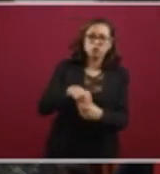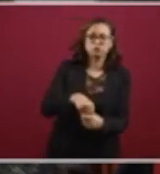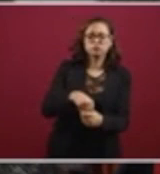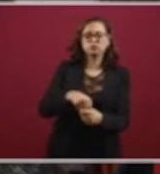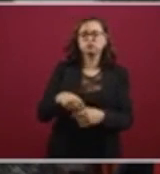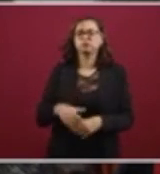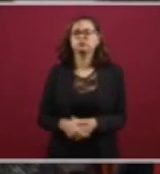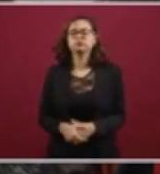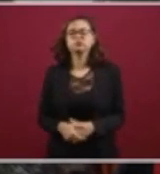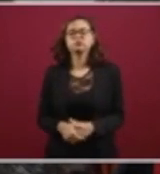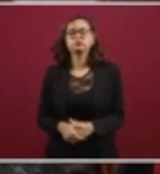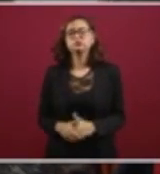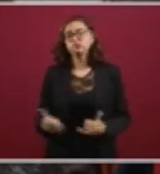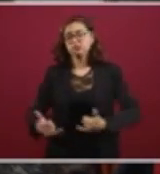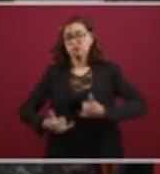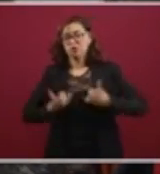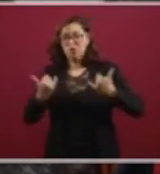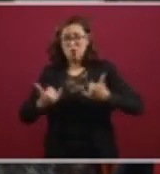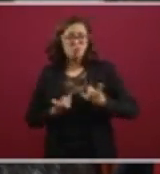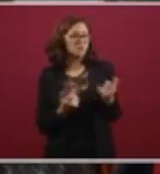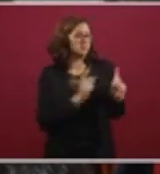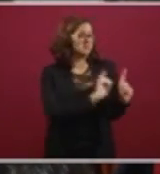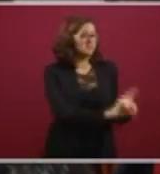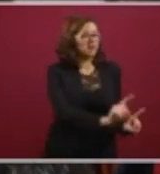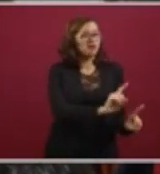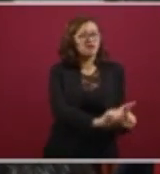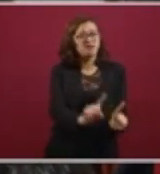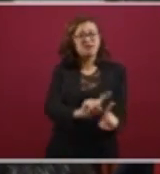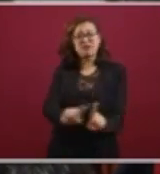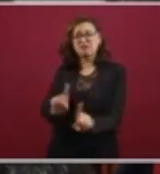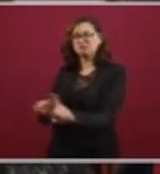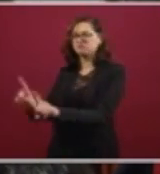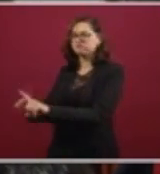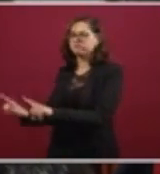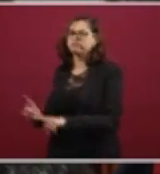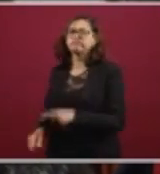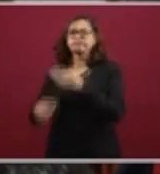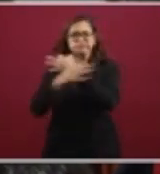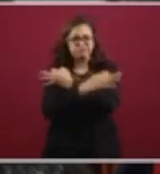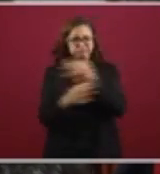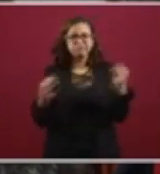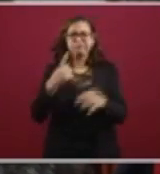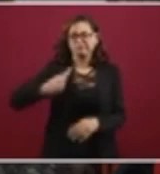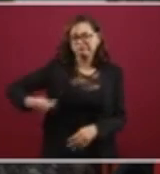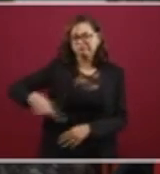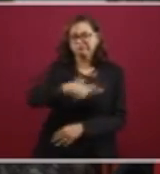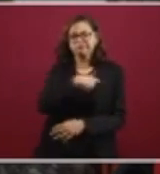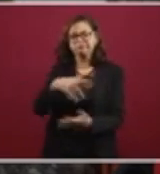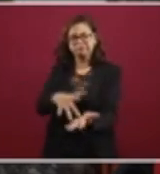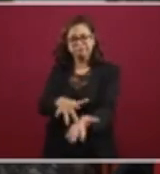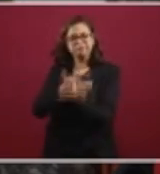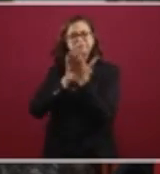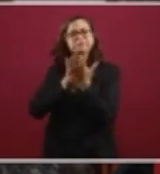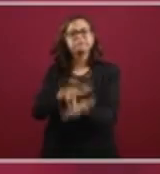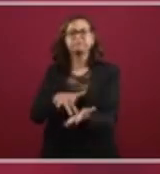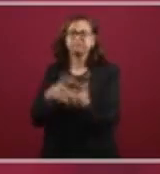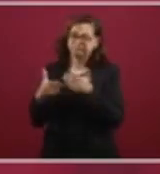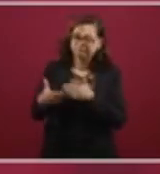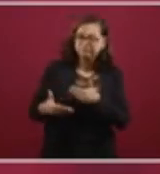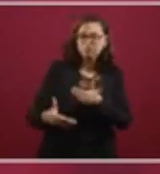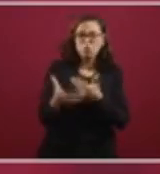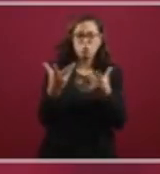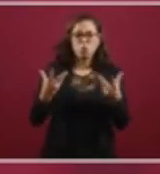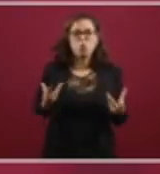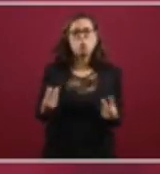la diversidad de juventudes que hoy tenemos en México, queremos decirles que estamos con ustedes y que como nunca vamos a trabajar de la